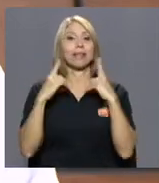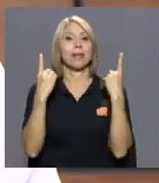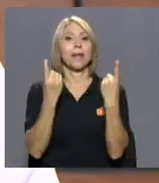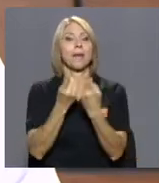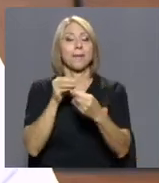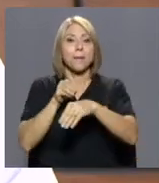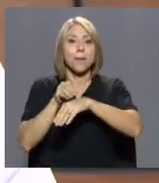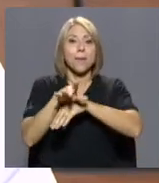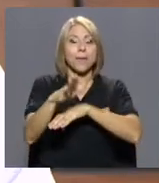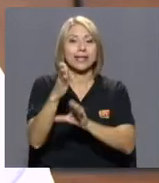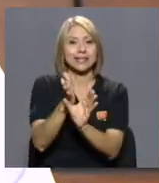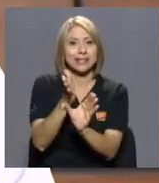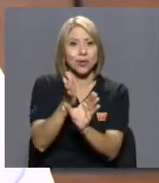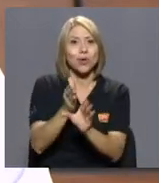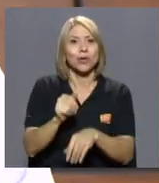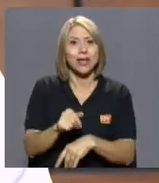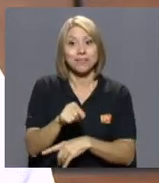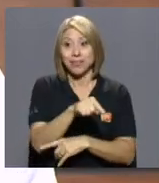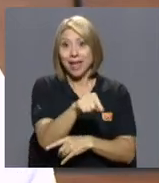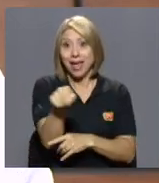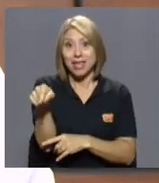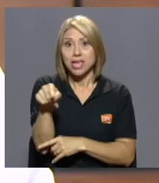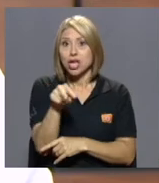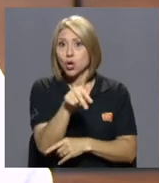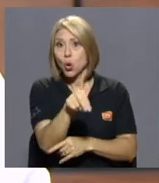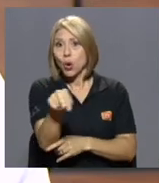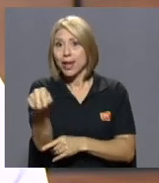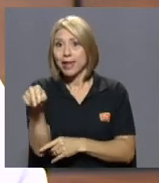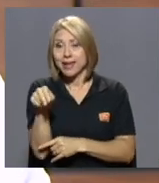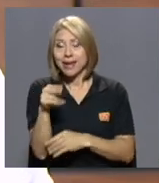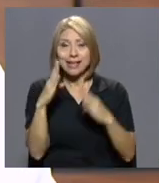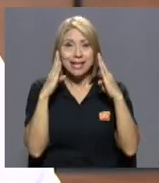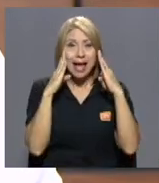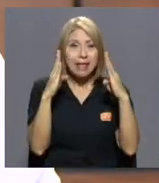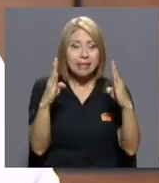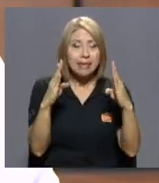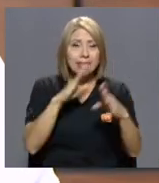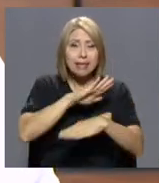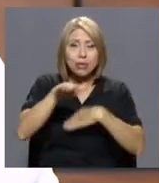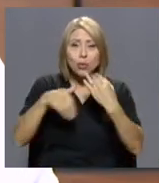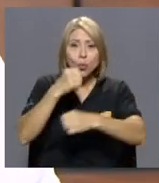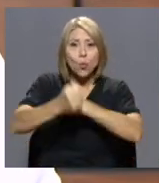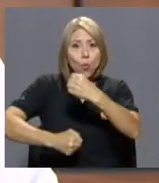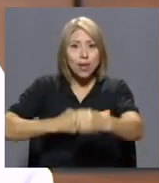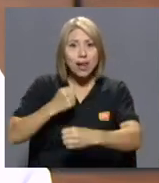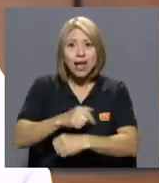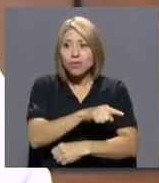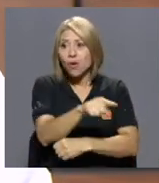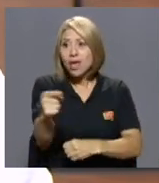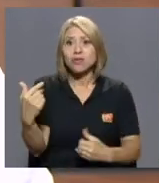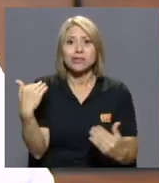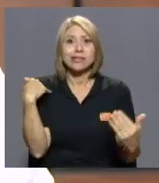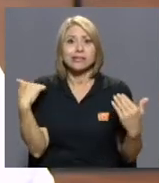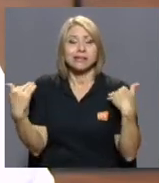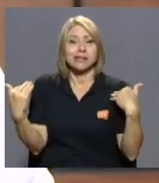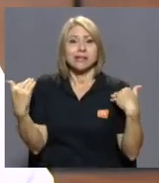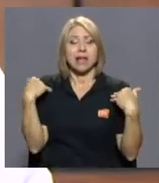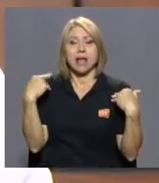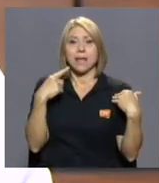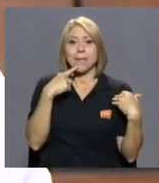Psicología, colegas que al menos hacen atención durante todo el año, me han manifestado un gran incremento